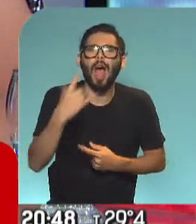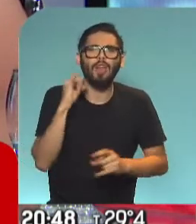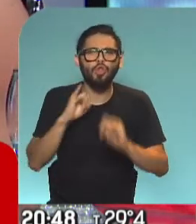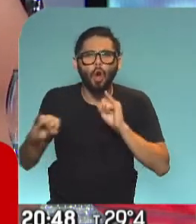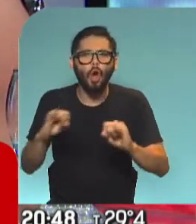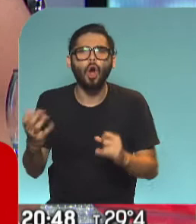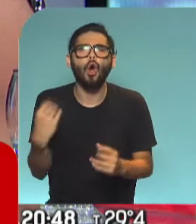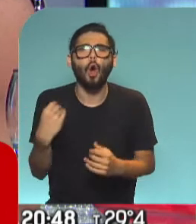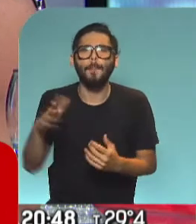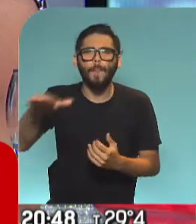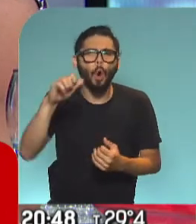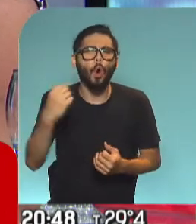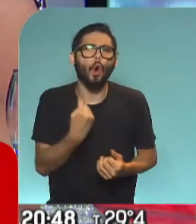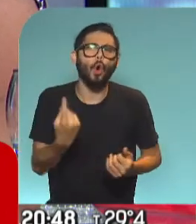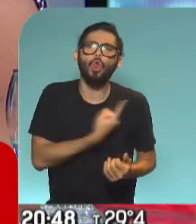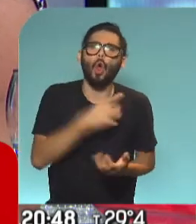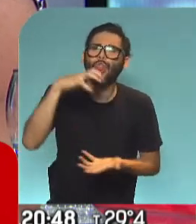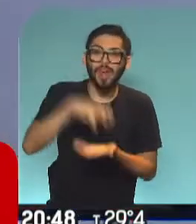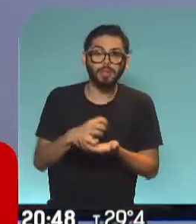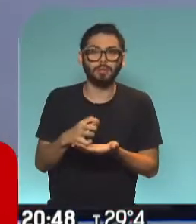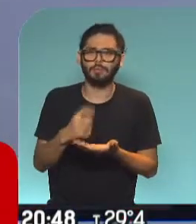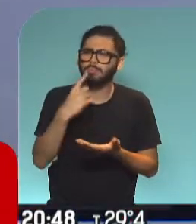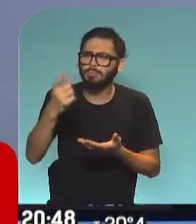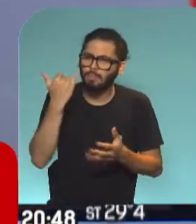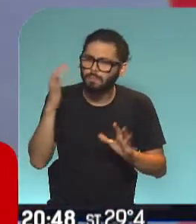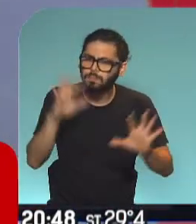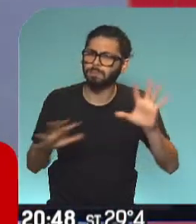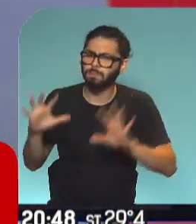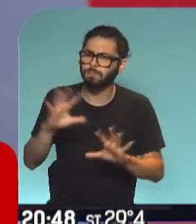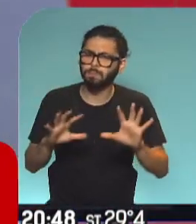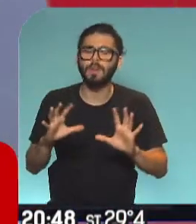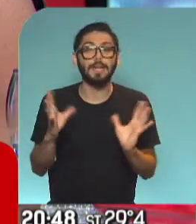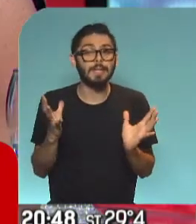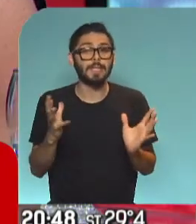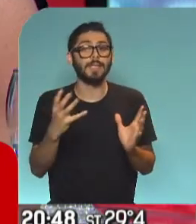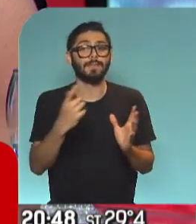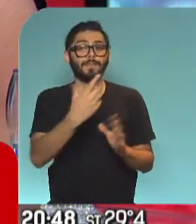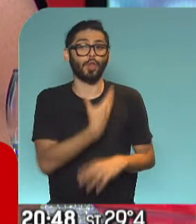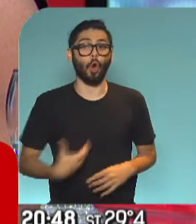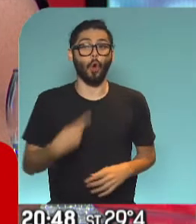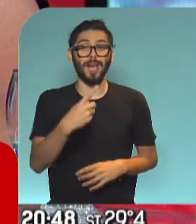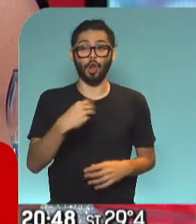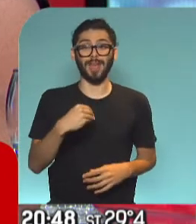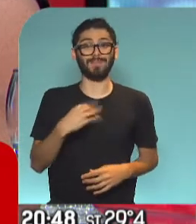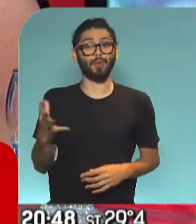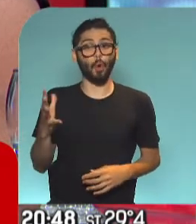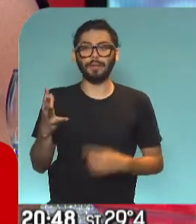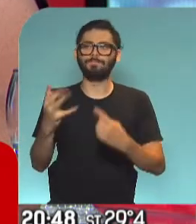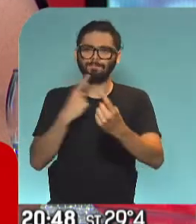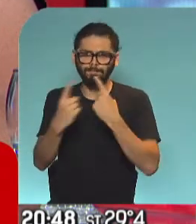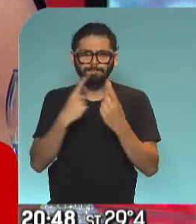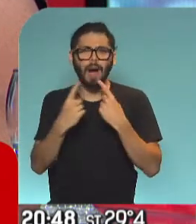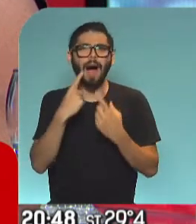convocar dónde lo vamos a hacer y están atacando a toda la logística pero venimos conversando con el gobierno de la provincia de buenos aires- cómo va a ser este